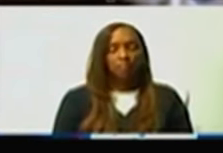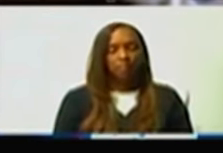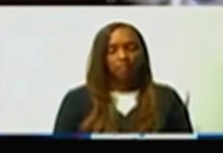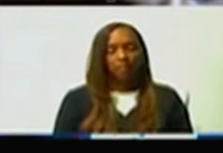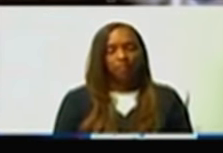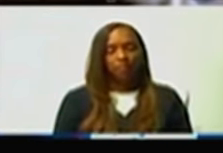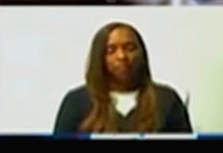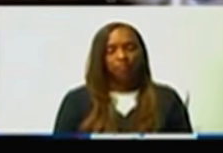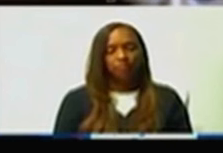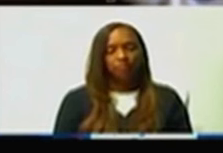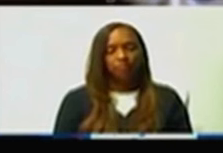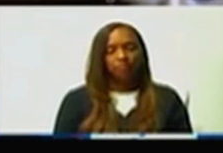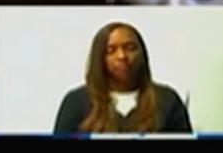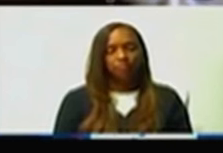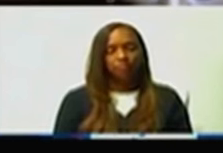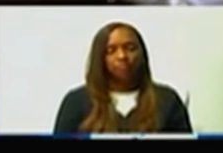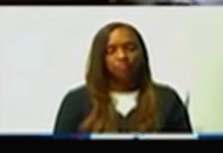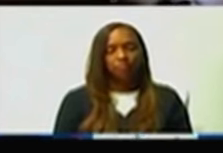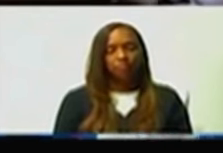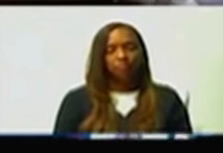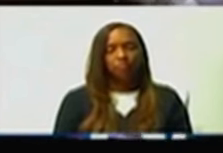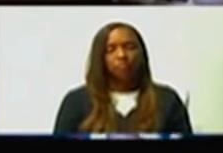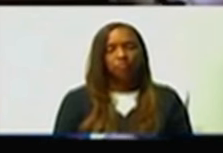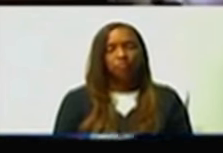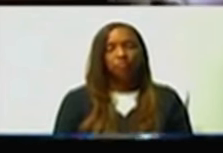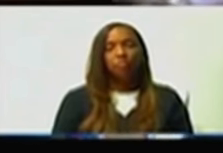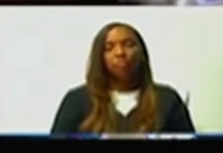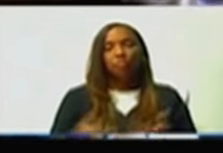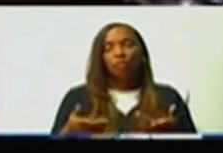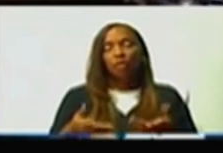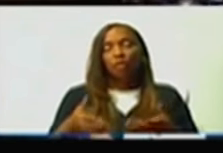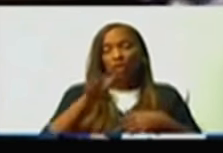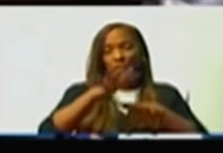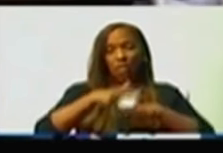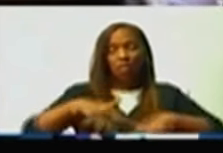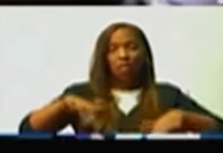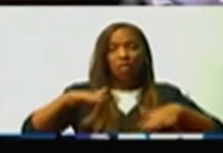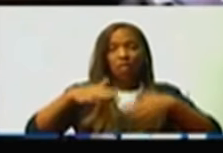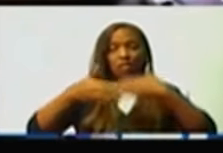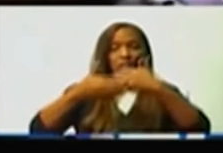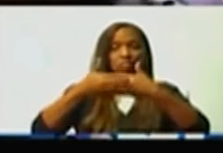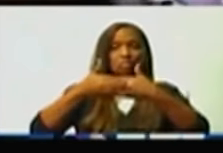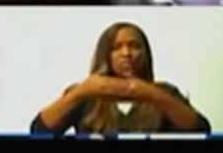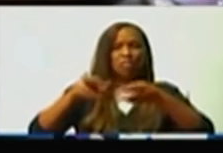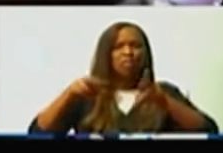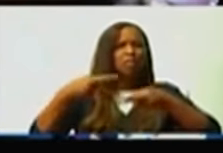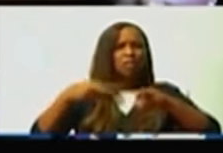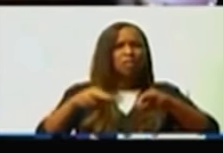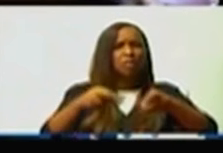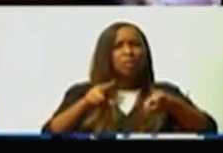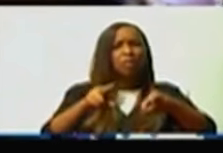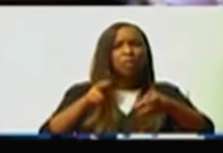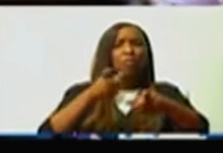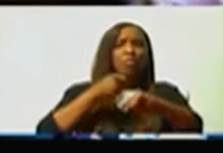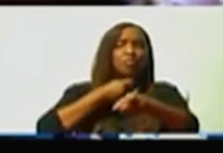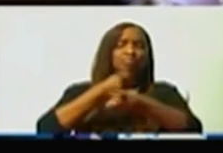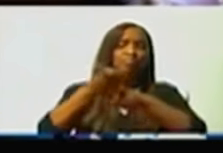la ribera de los ríos fueron afectadas. Se llevó el